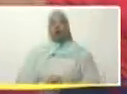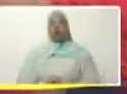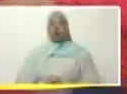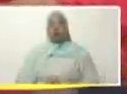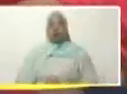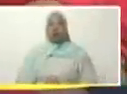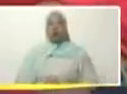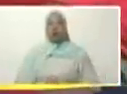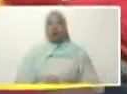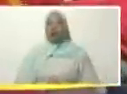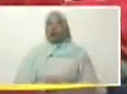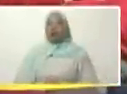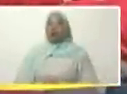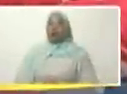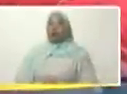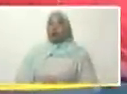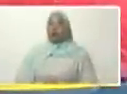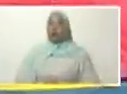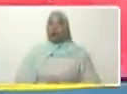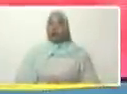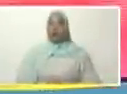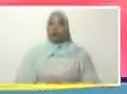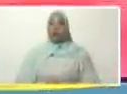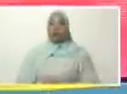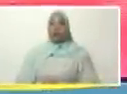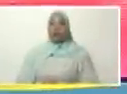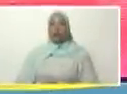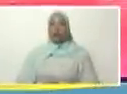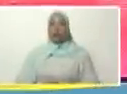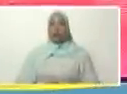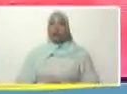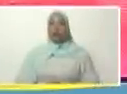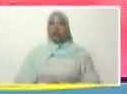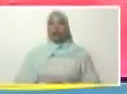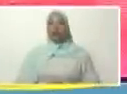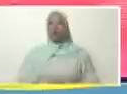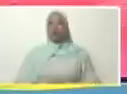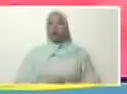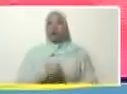Le trajeron las cámaras y le habló al país.